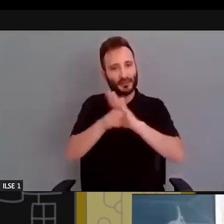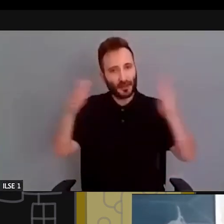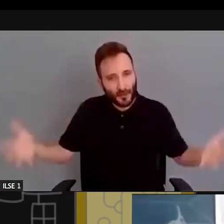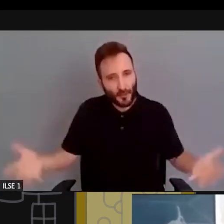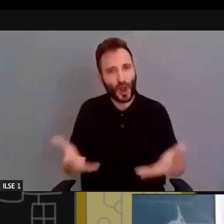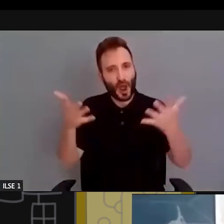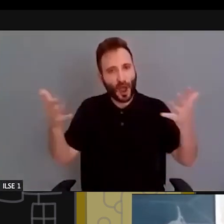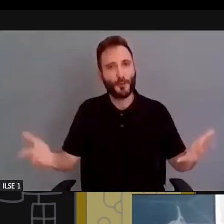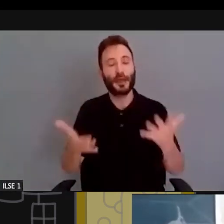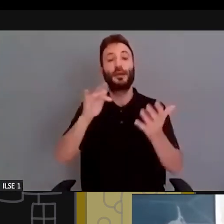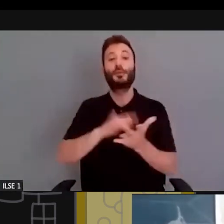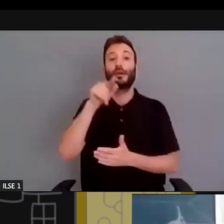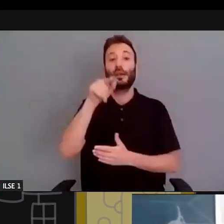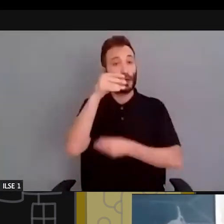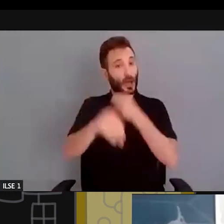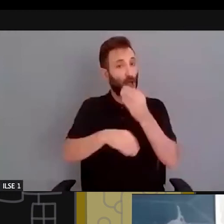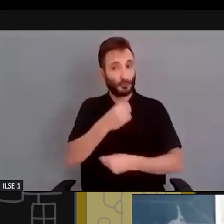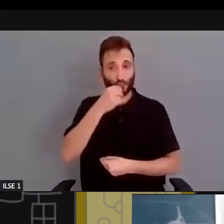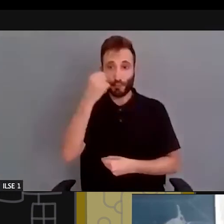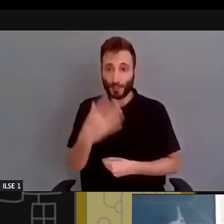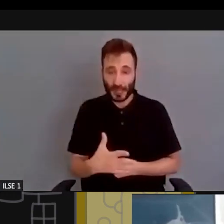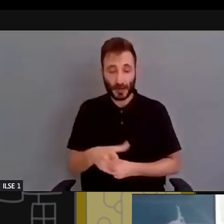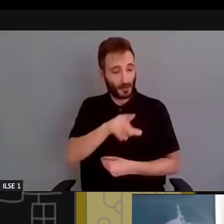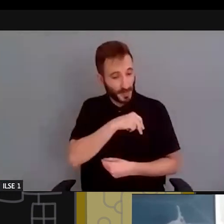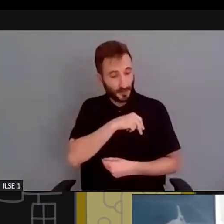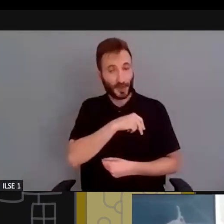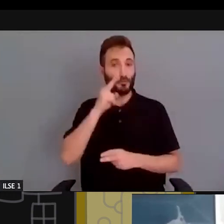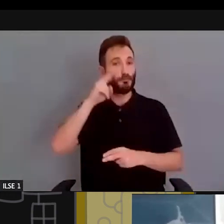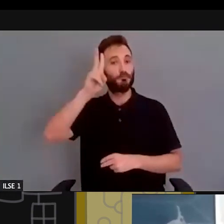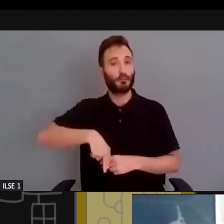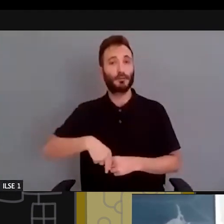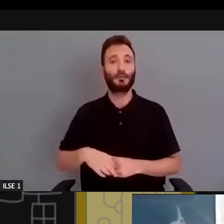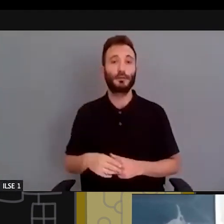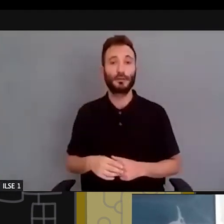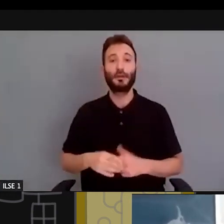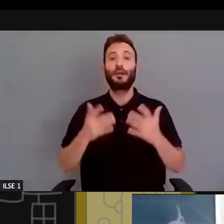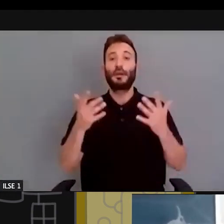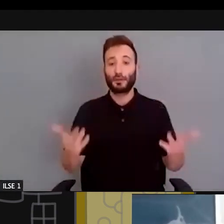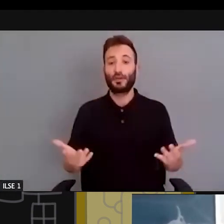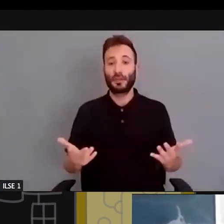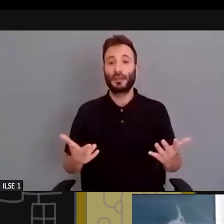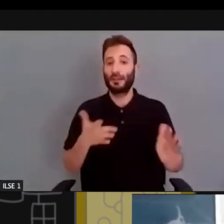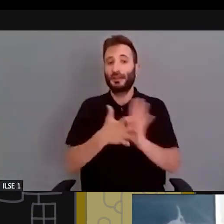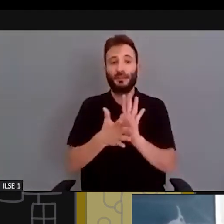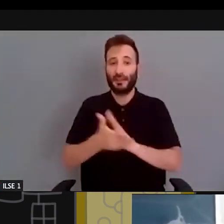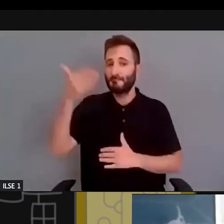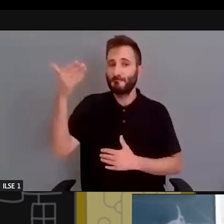estamos haciendo lo estamos haciendo bien y que tiene este reconocimiento. Por lo tanto, es